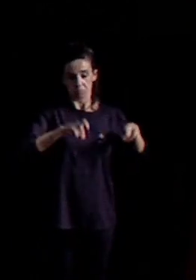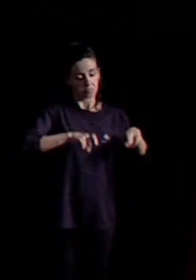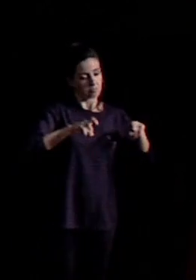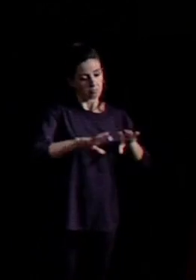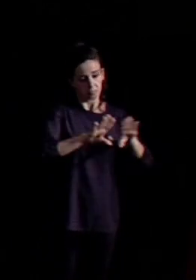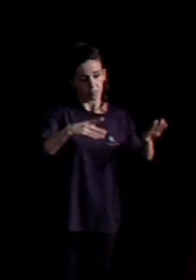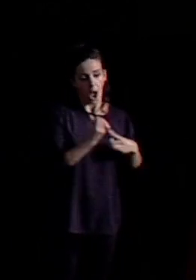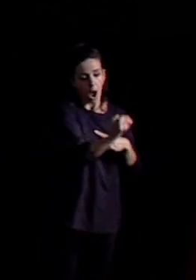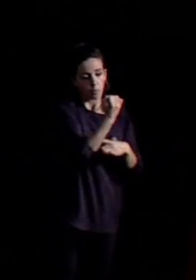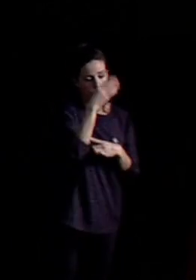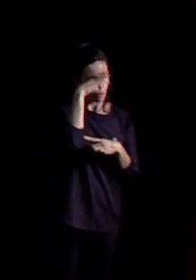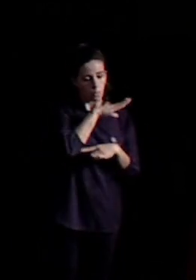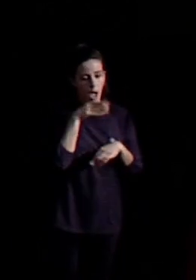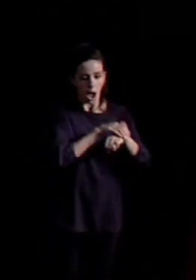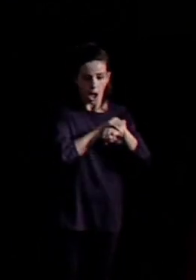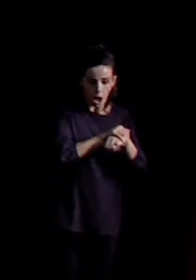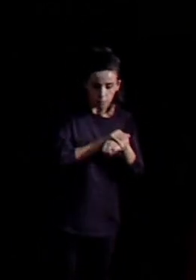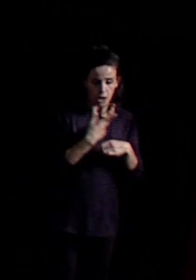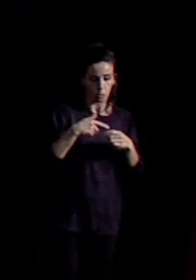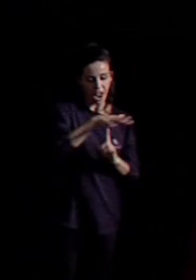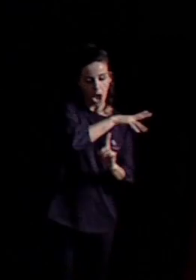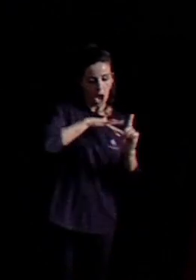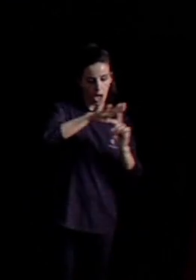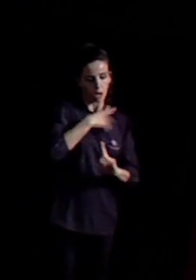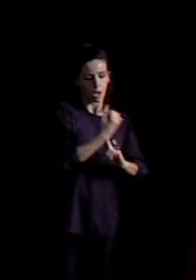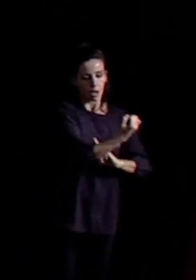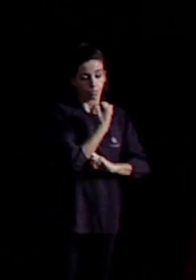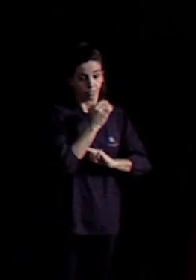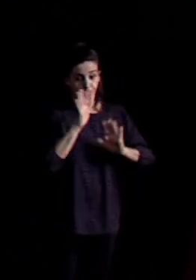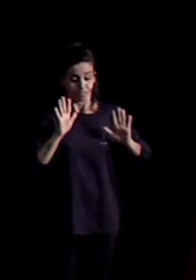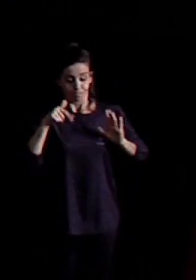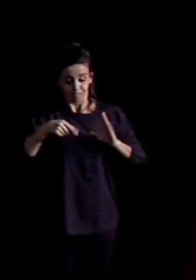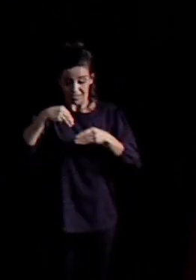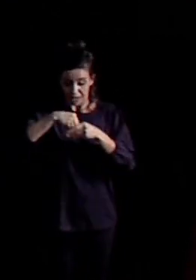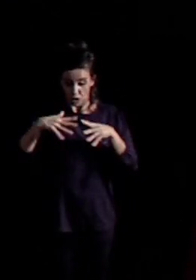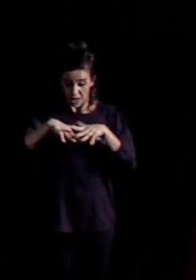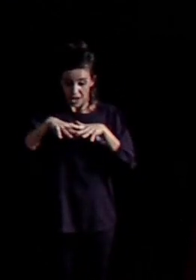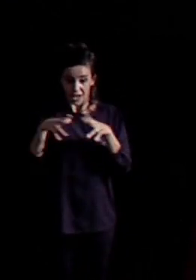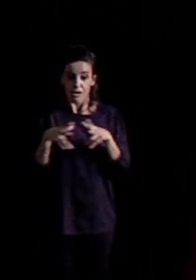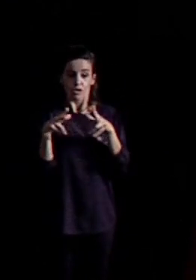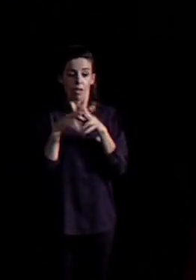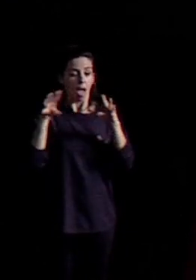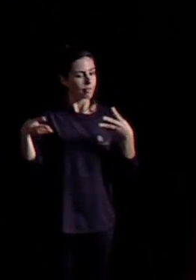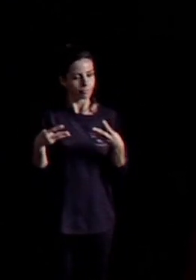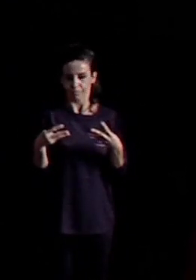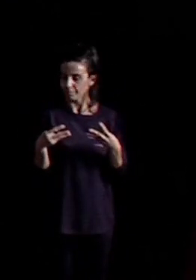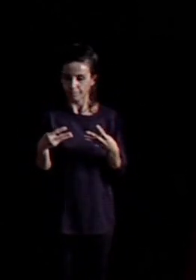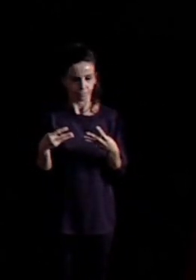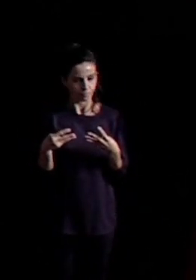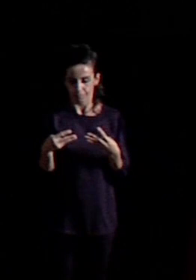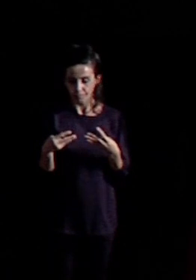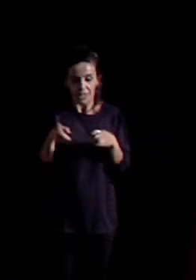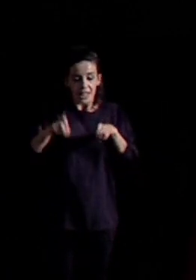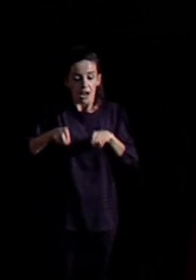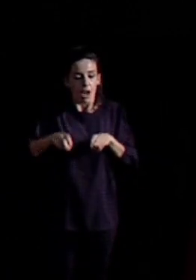tengo el apoyo de mis padres, de mis amigos, de mi entorno. Pero en las redes sociales y en internet no